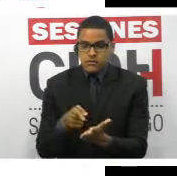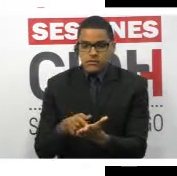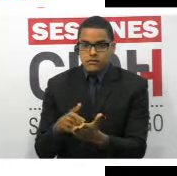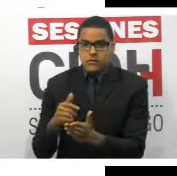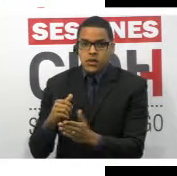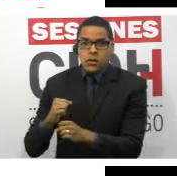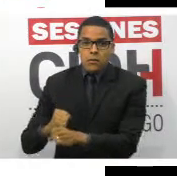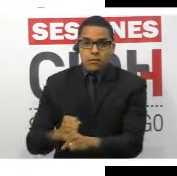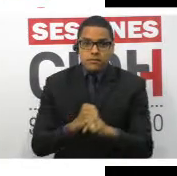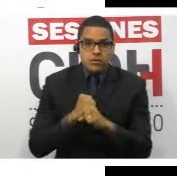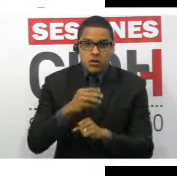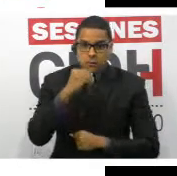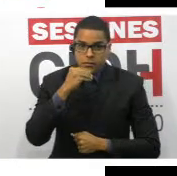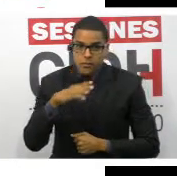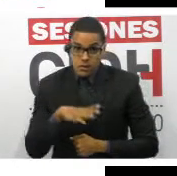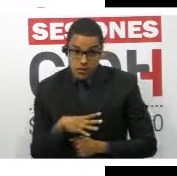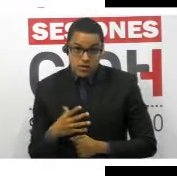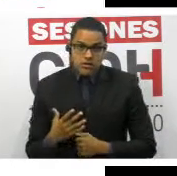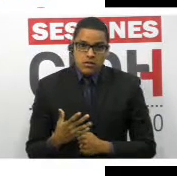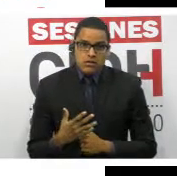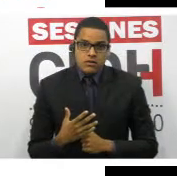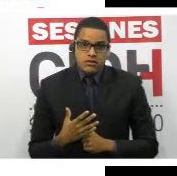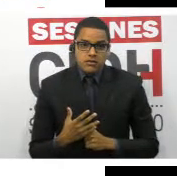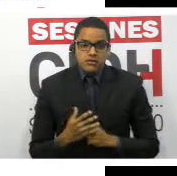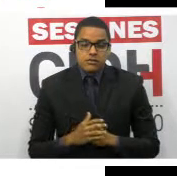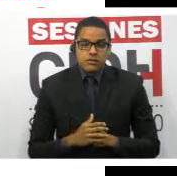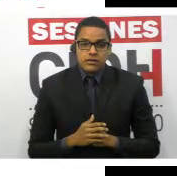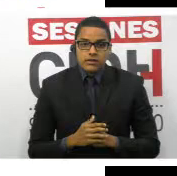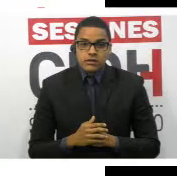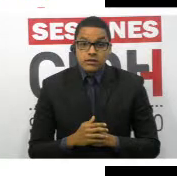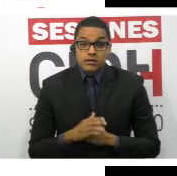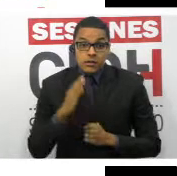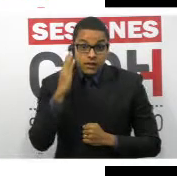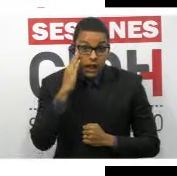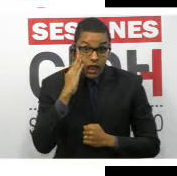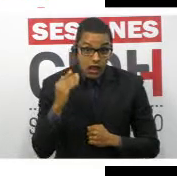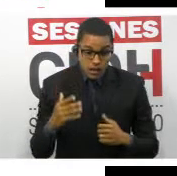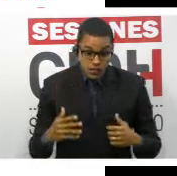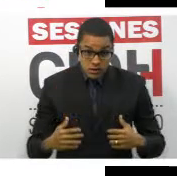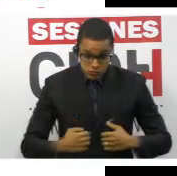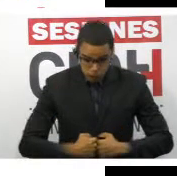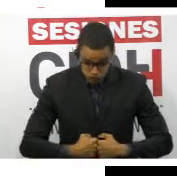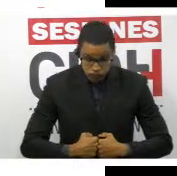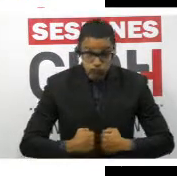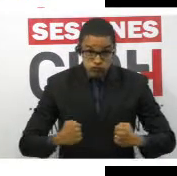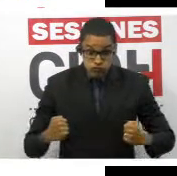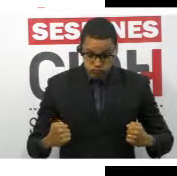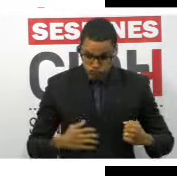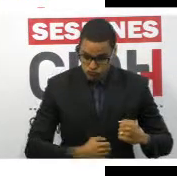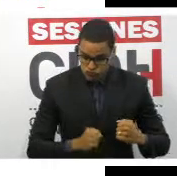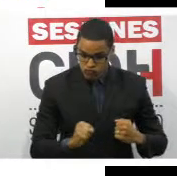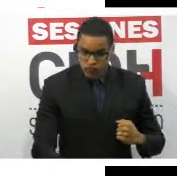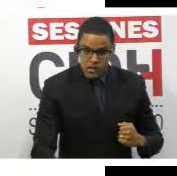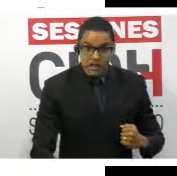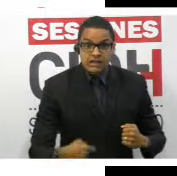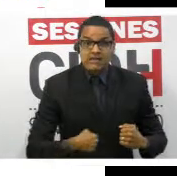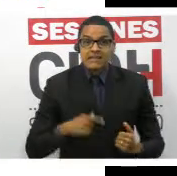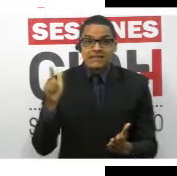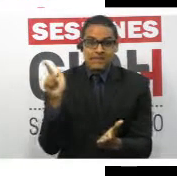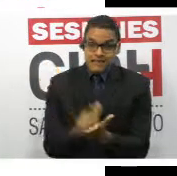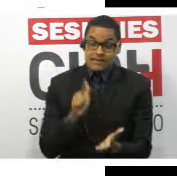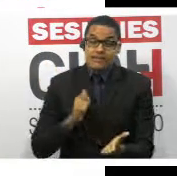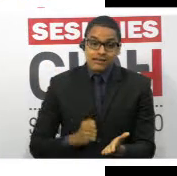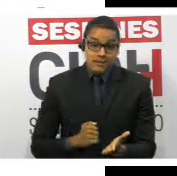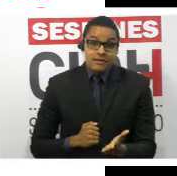en digamos el debate sobre despenalización del aborto se plantea por ejemplo la interrupción voluntaria del embarazo